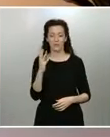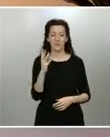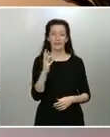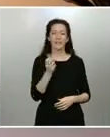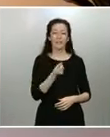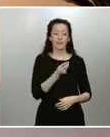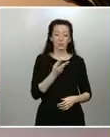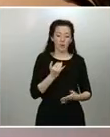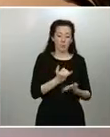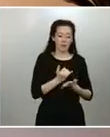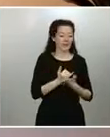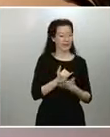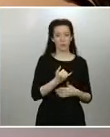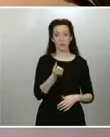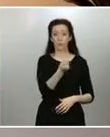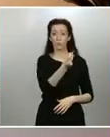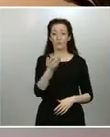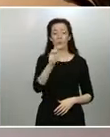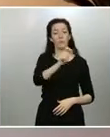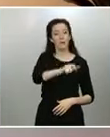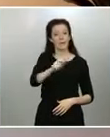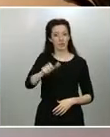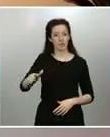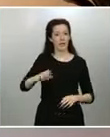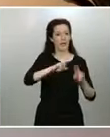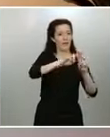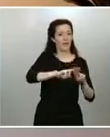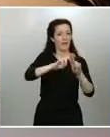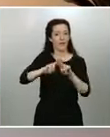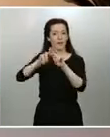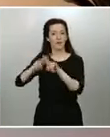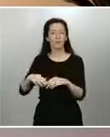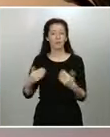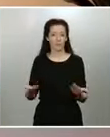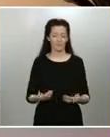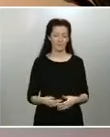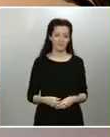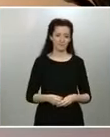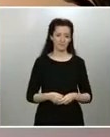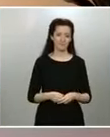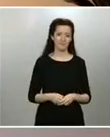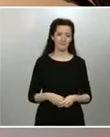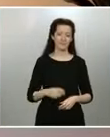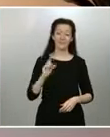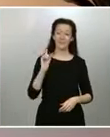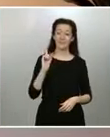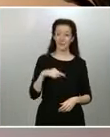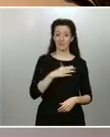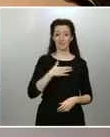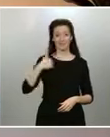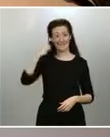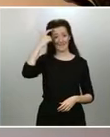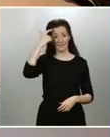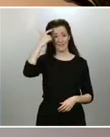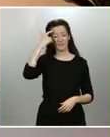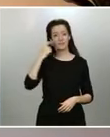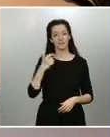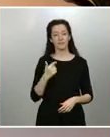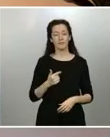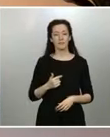prestadas y finalmente quería también saber si del mismo modo que se ha hecho